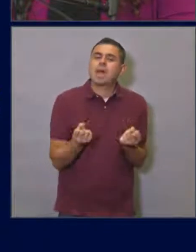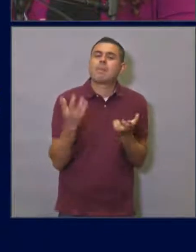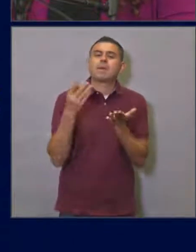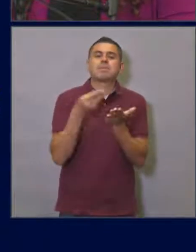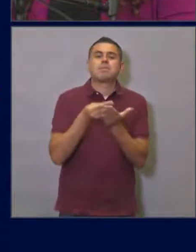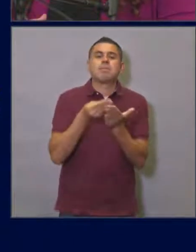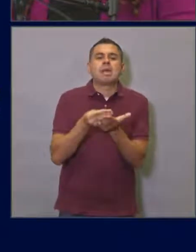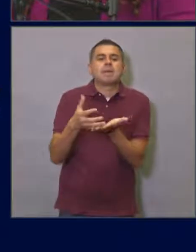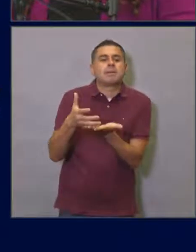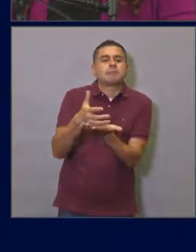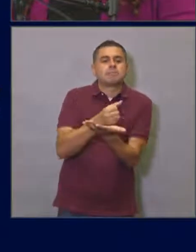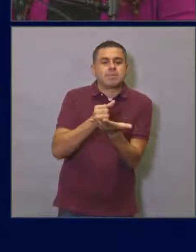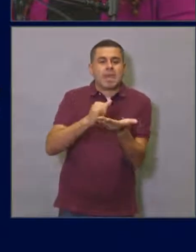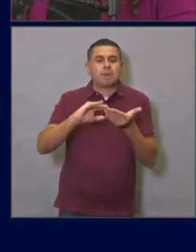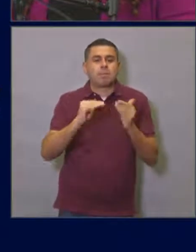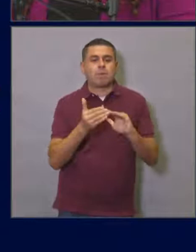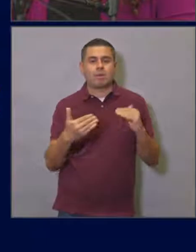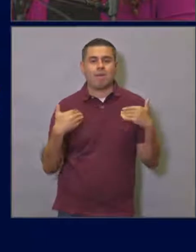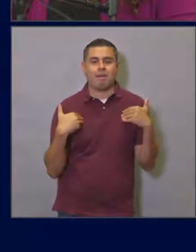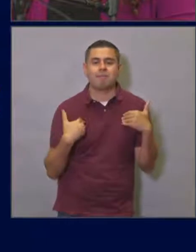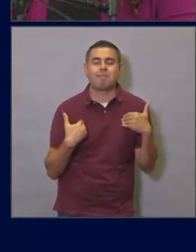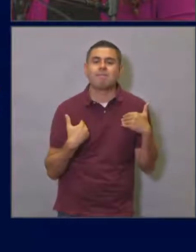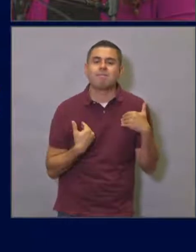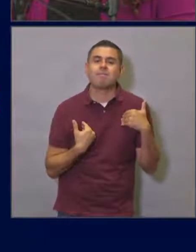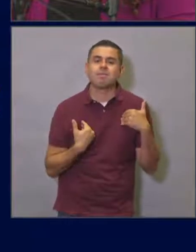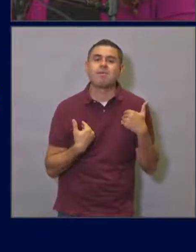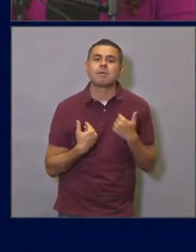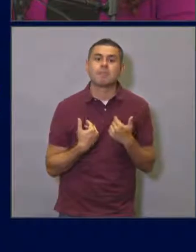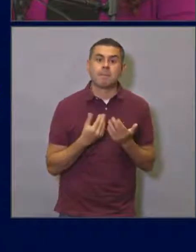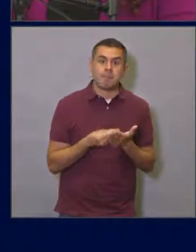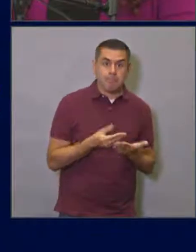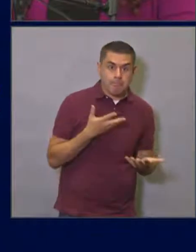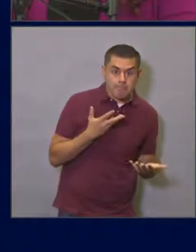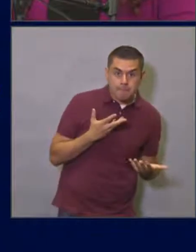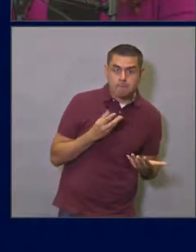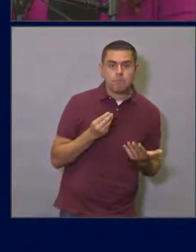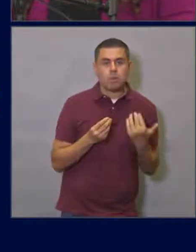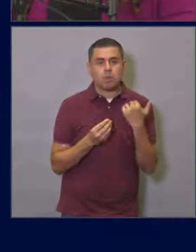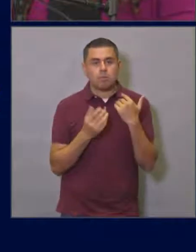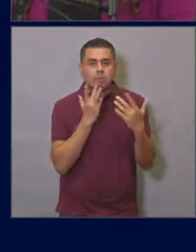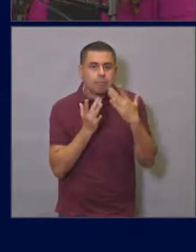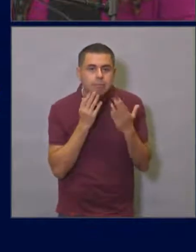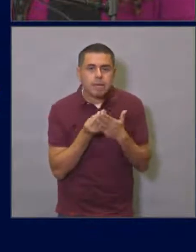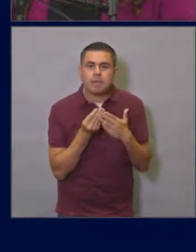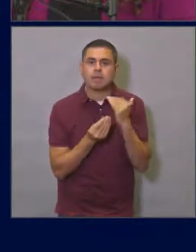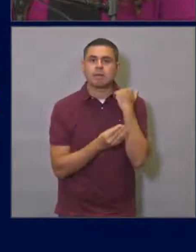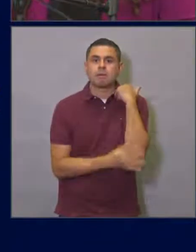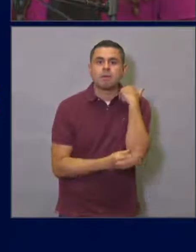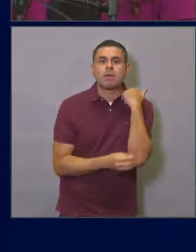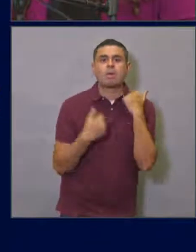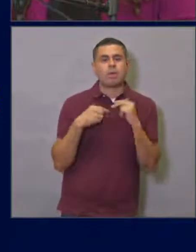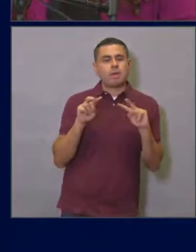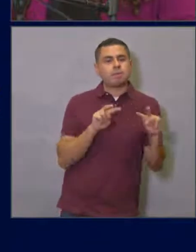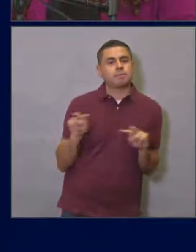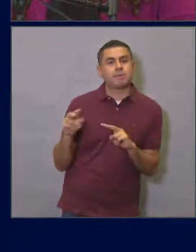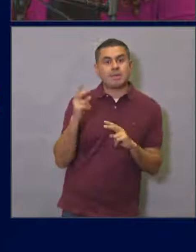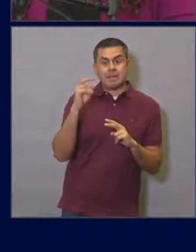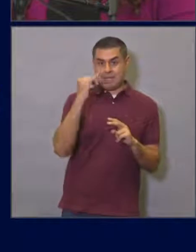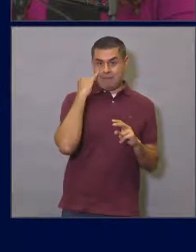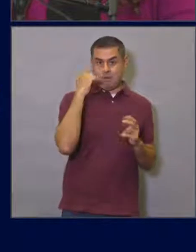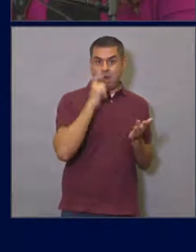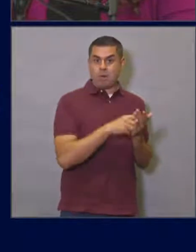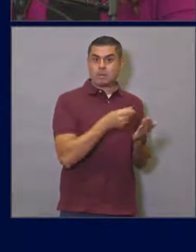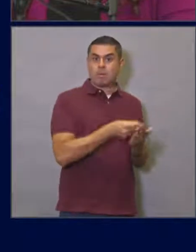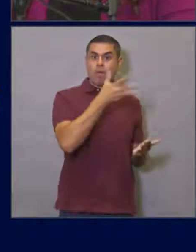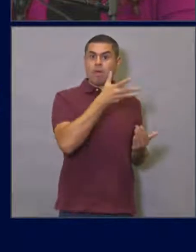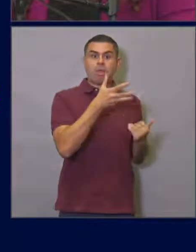está relacionada directamente con el número de casos. Los casos por cada 100,000 habitantes en las zonas de altos recursos